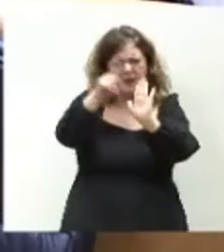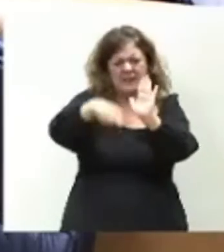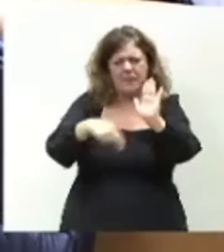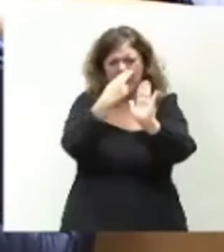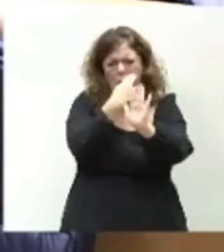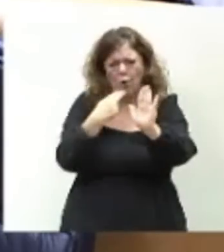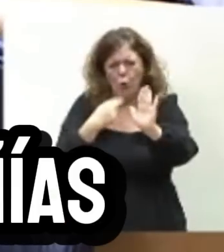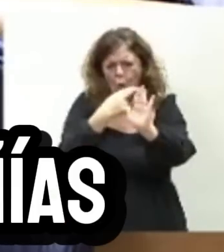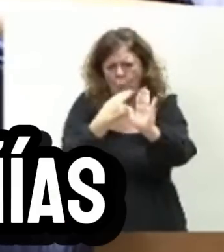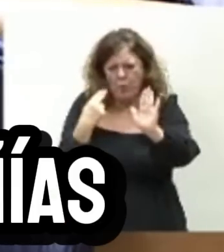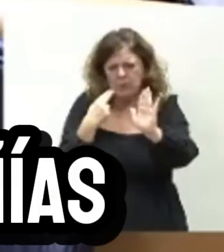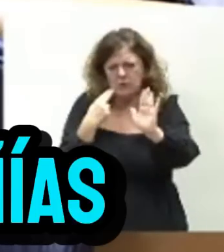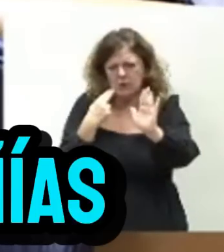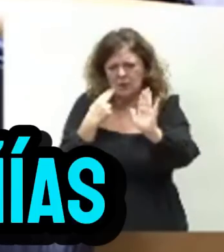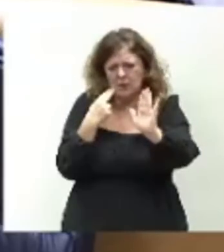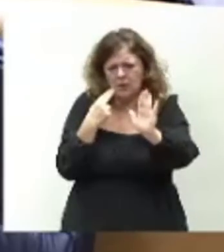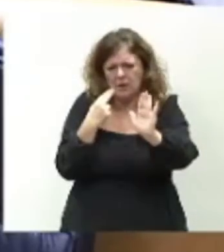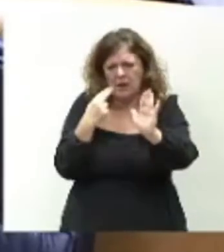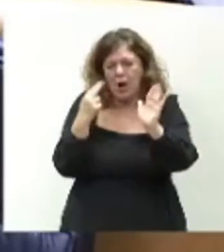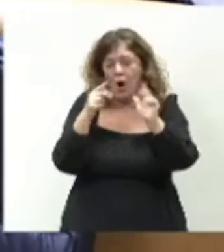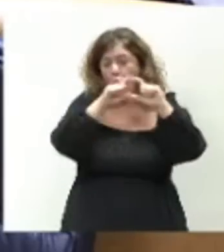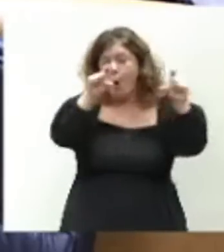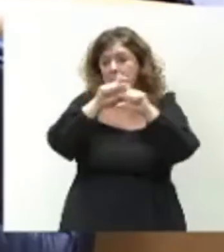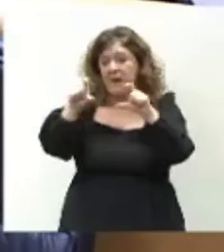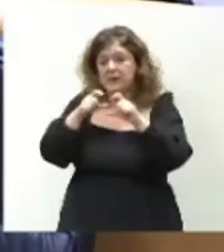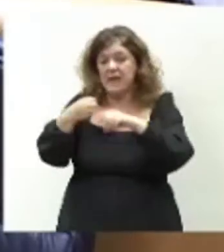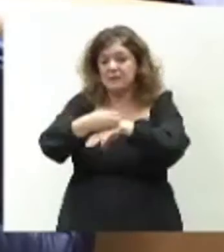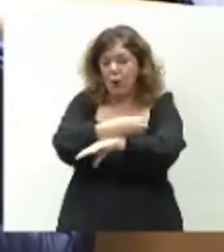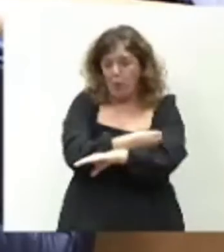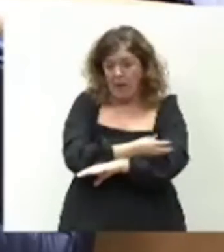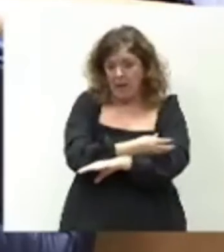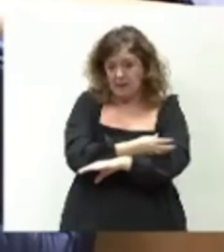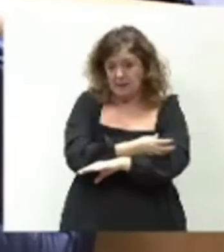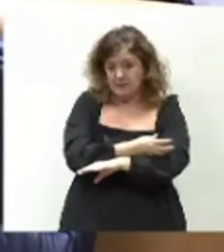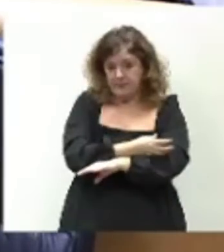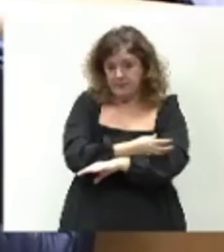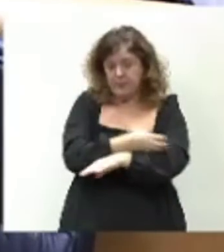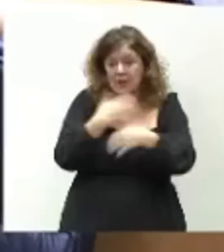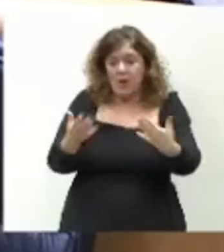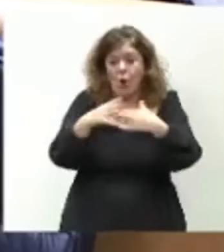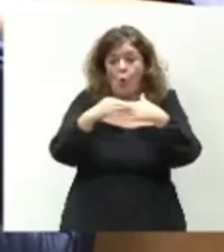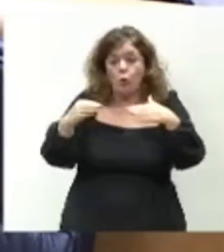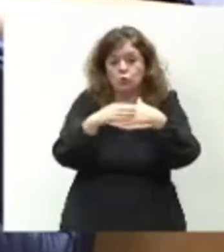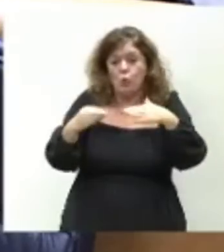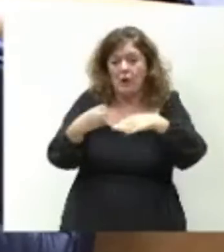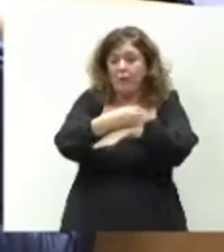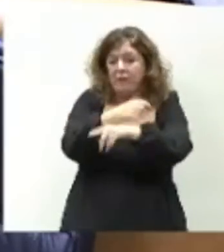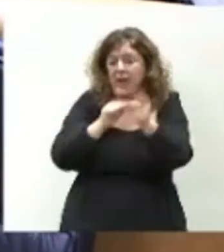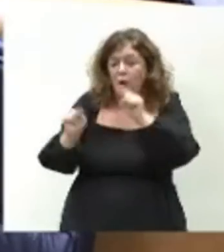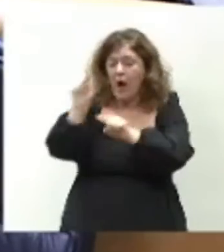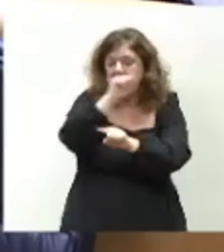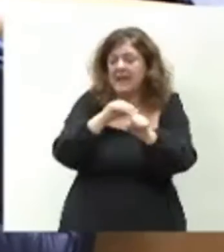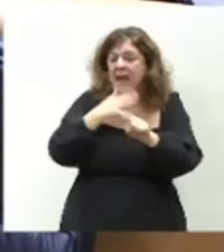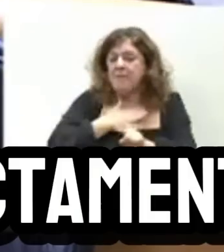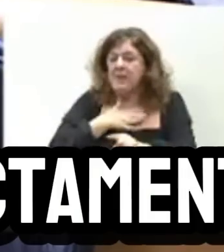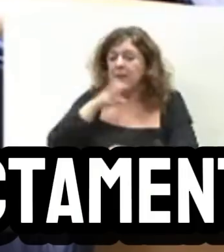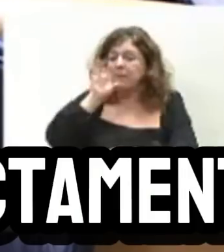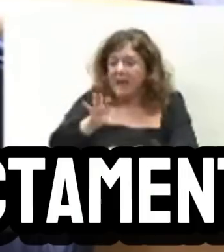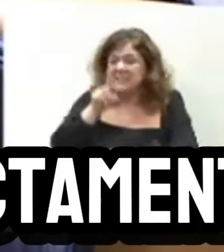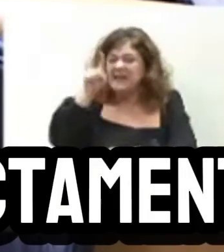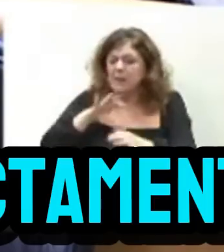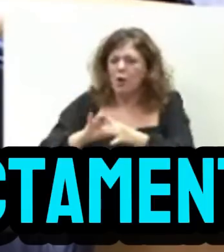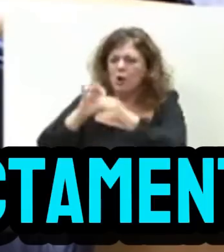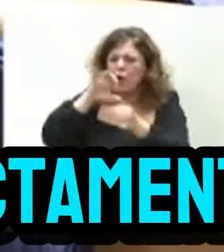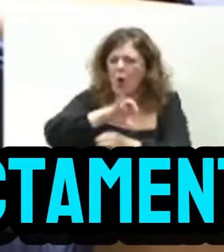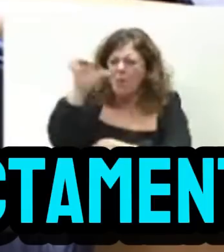compromisos que tienen adquiridas las compañías ferroviarias. Por tanto, los usuarios de ferrocarril en nuestro país y en la Unión